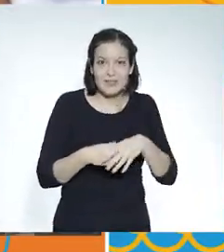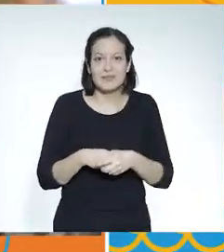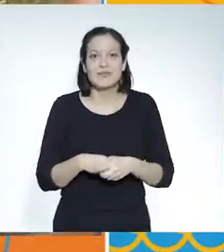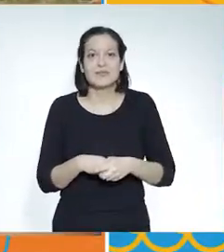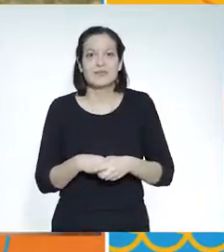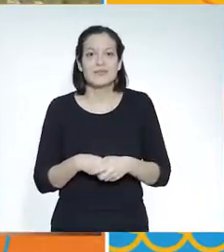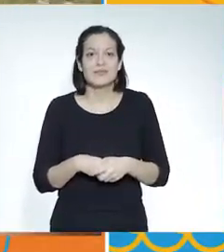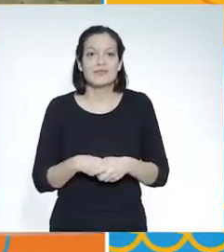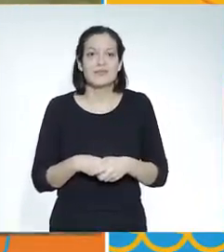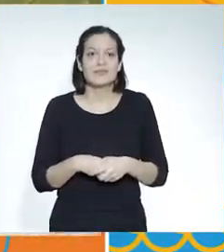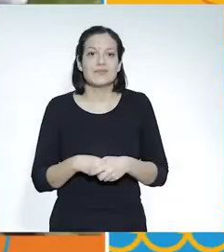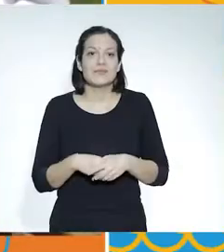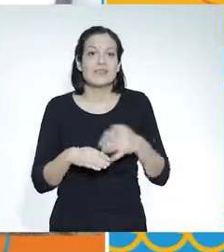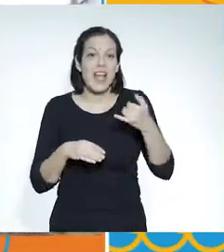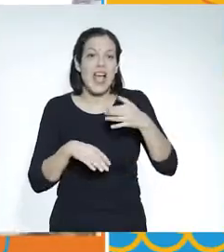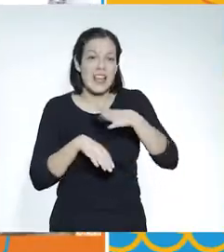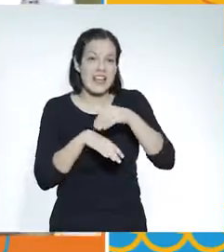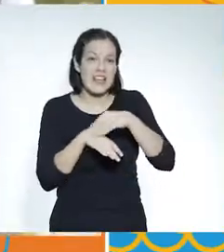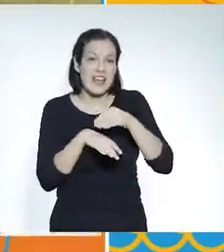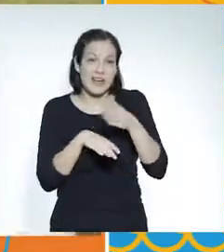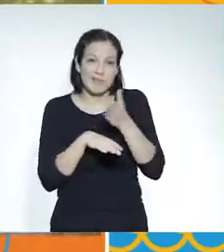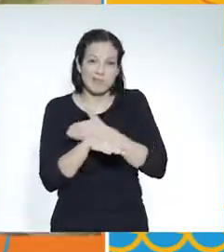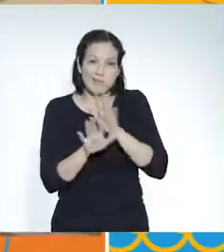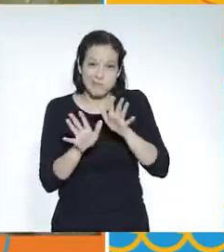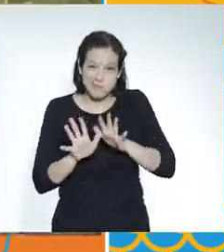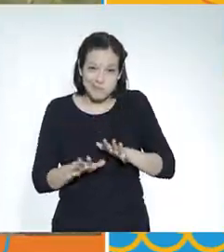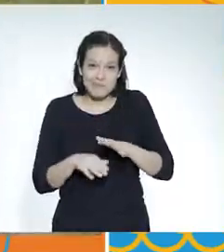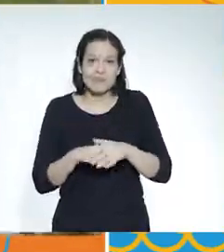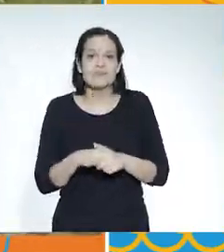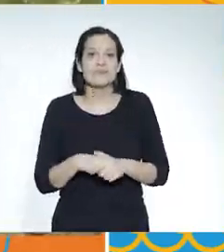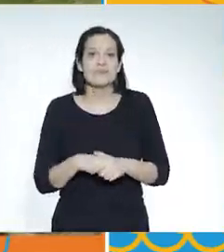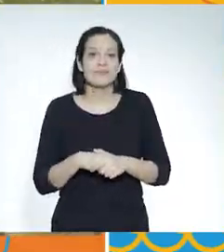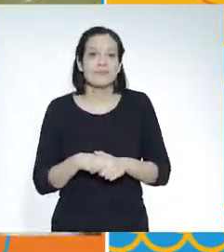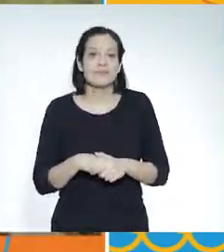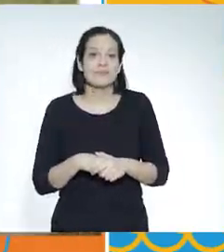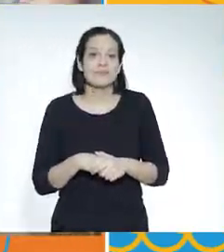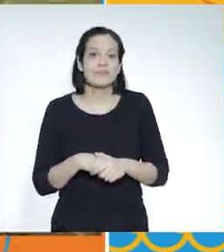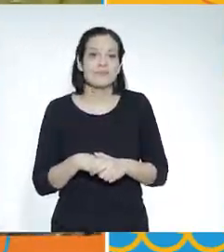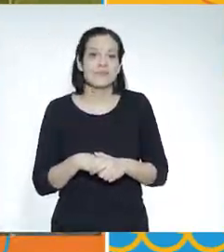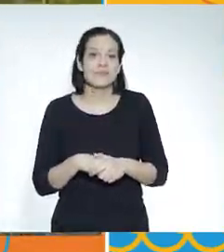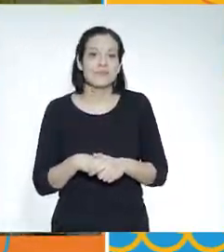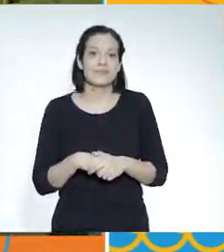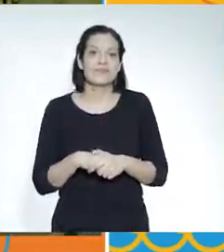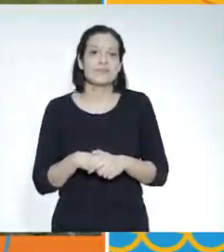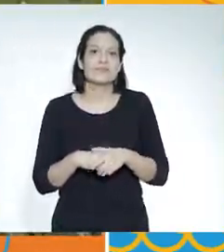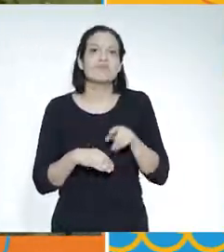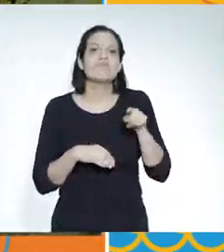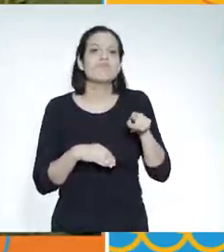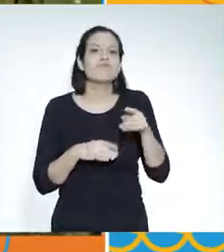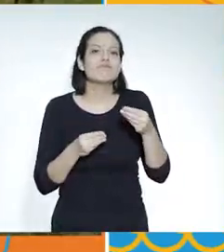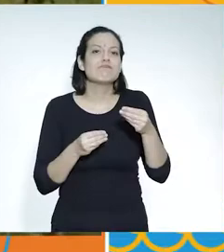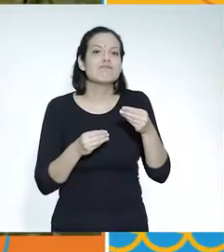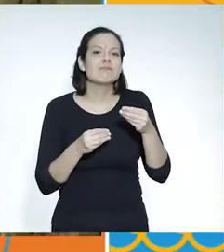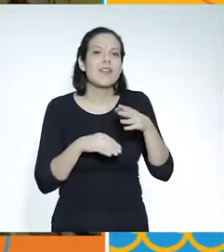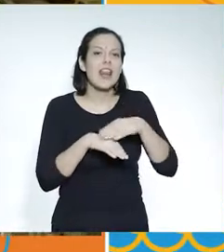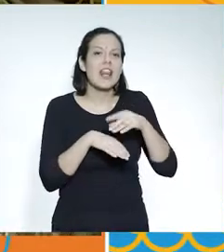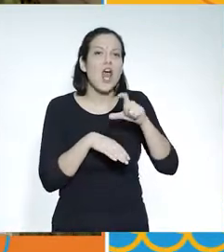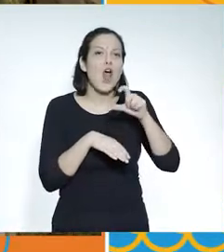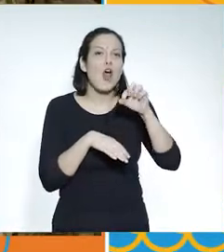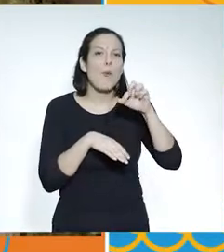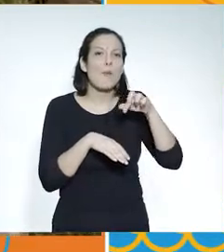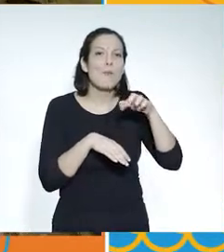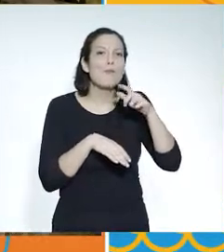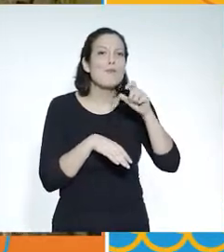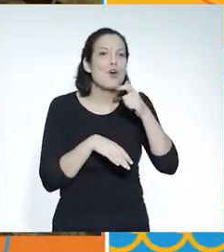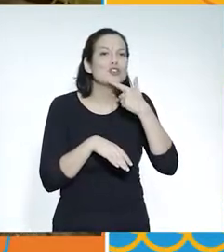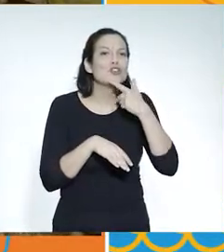Ajá. Tenemos tierra preparada. Bien preparada. Eso es tierra de un compost,